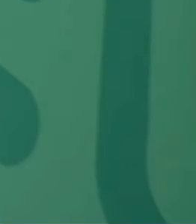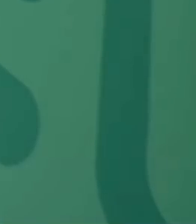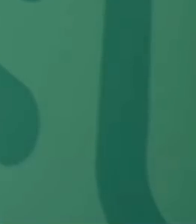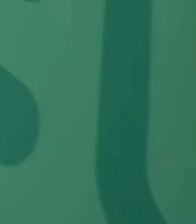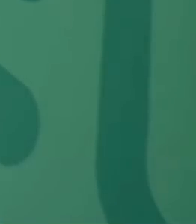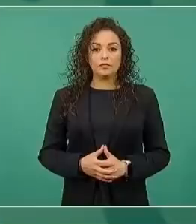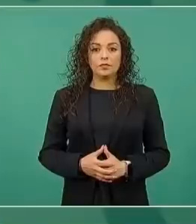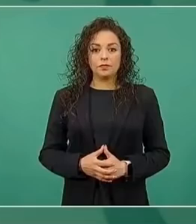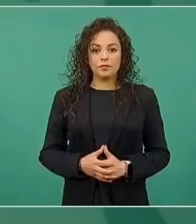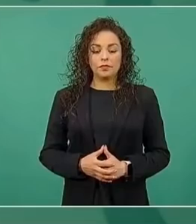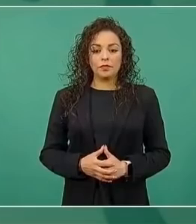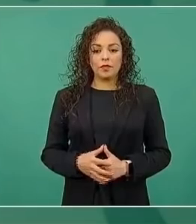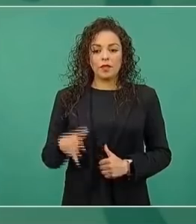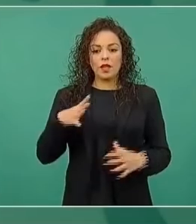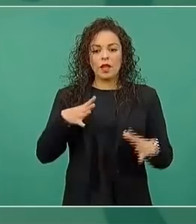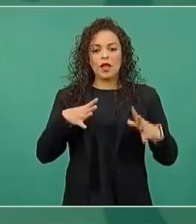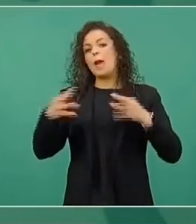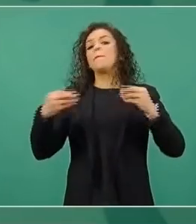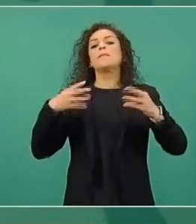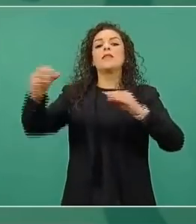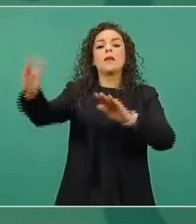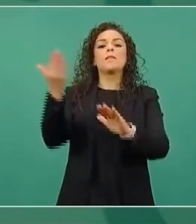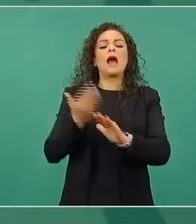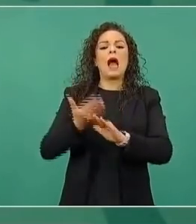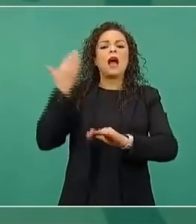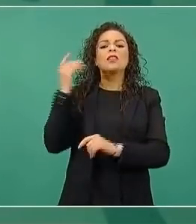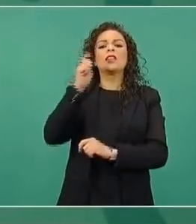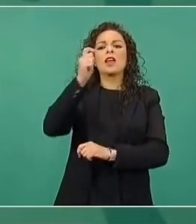que llevaron 3 siglos